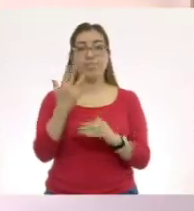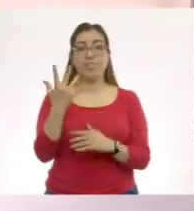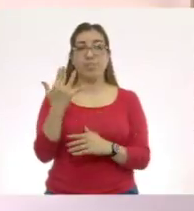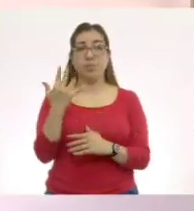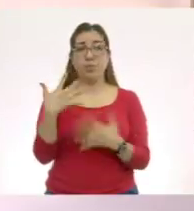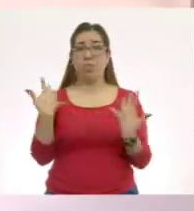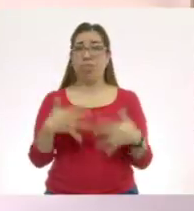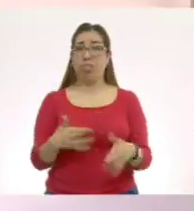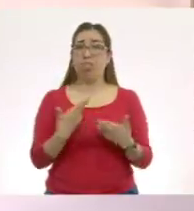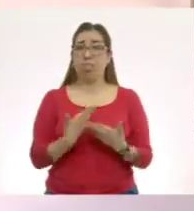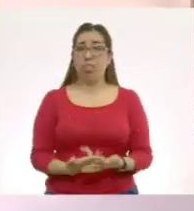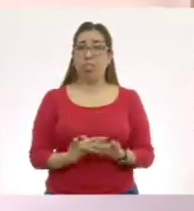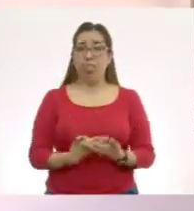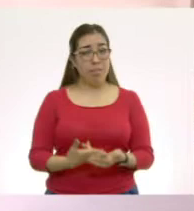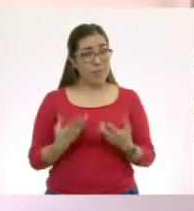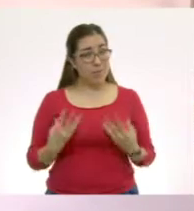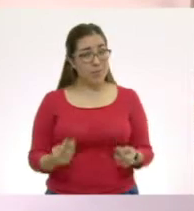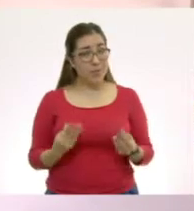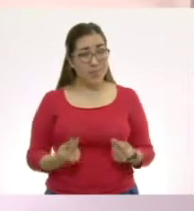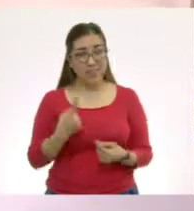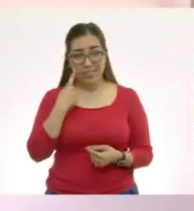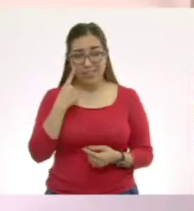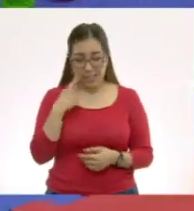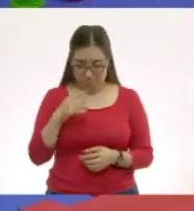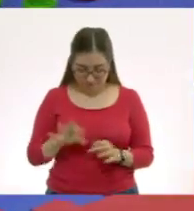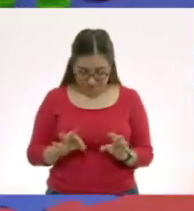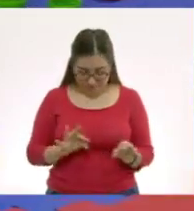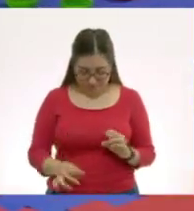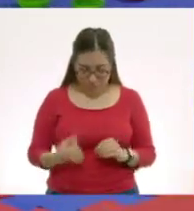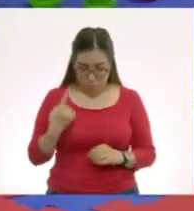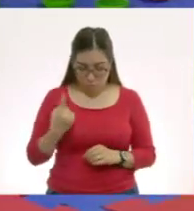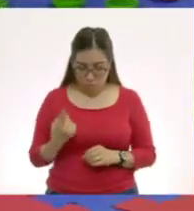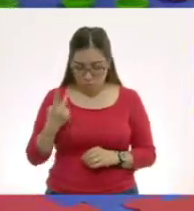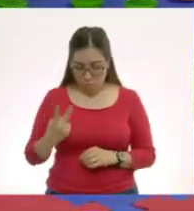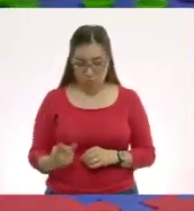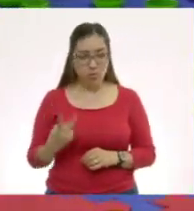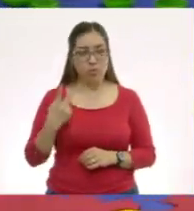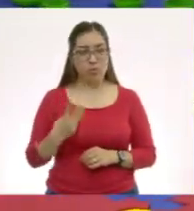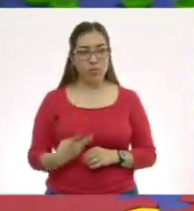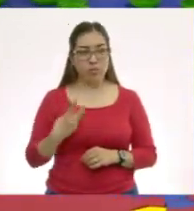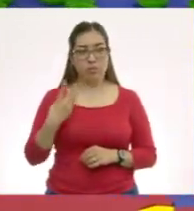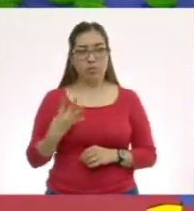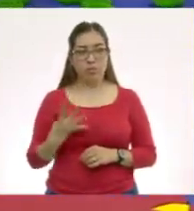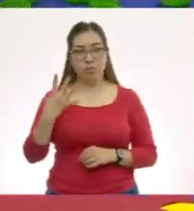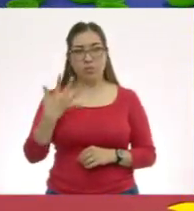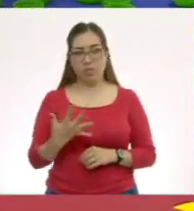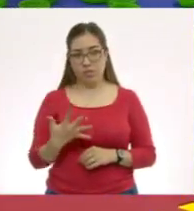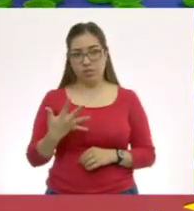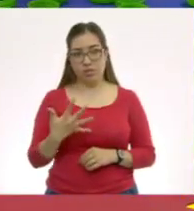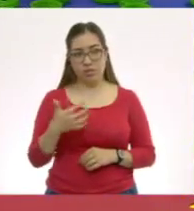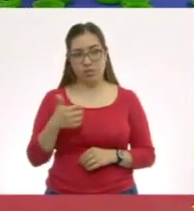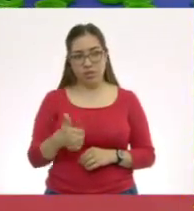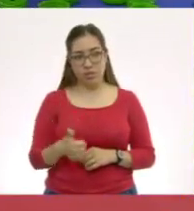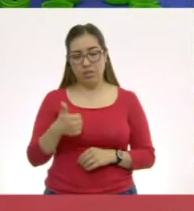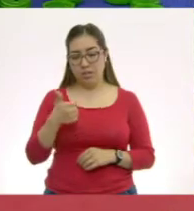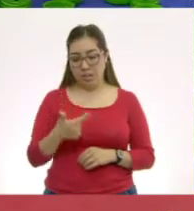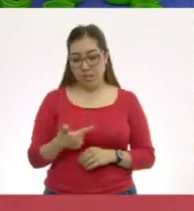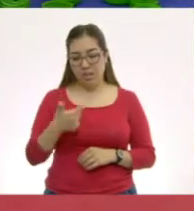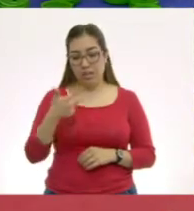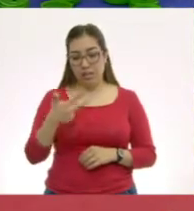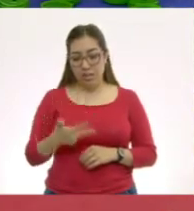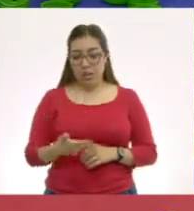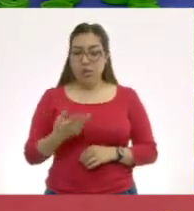son muchísimas, ¿ya vieron? Ok, ayúdenme. 1, 2, 3, 4, 5,